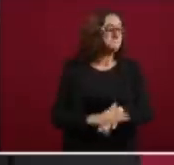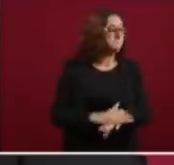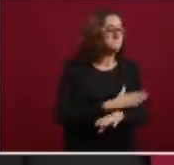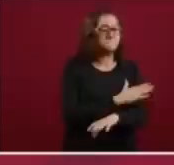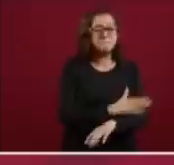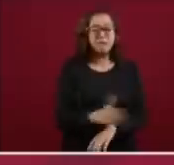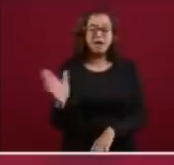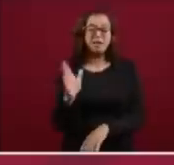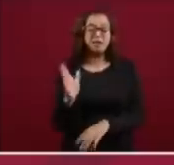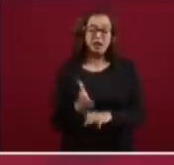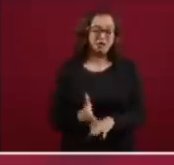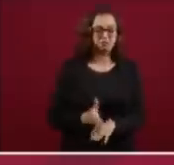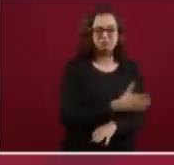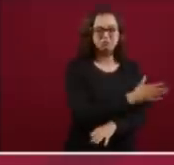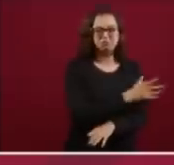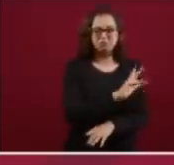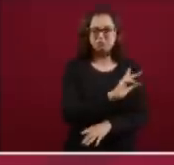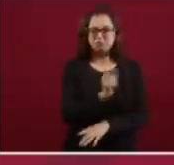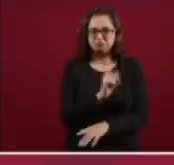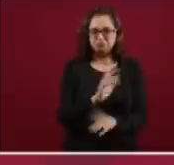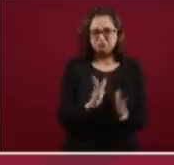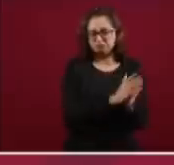debe de quedar muy claro